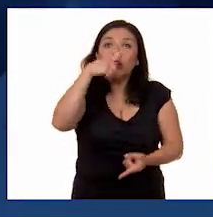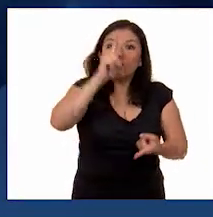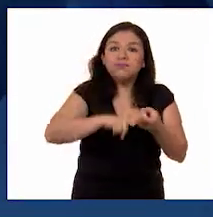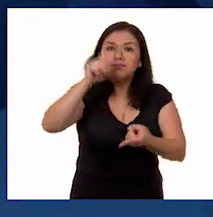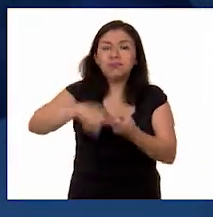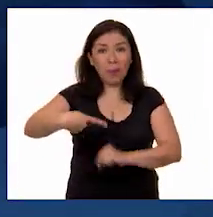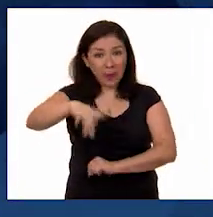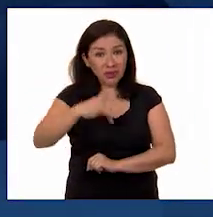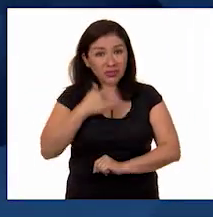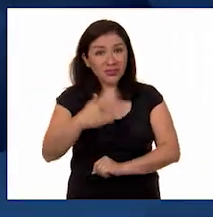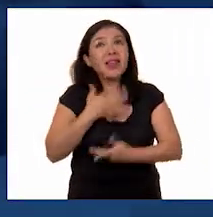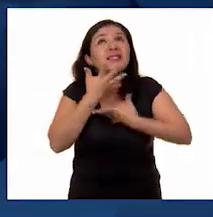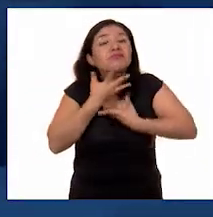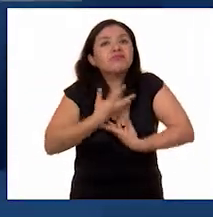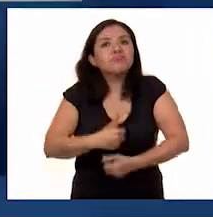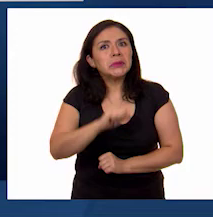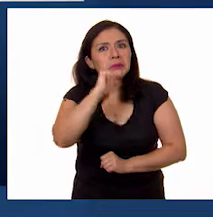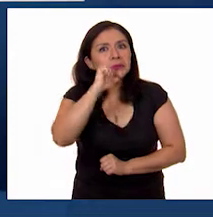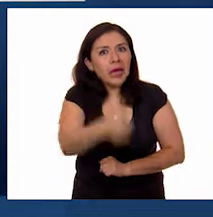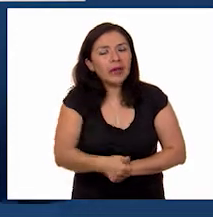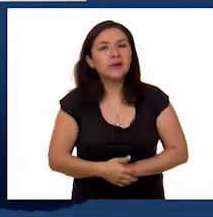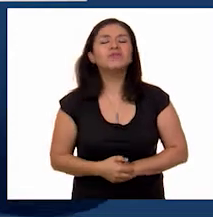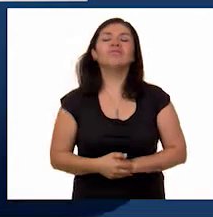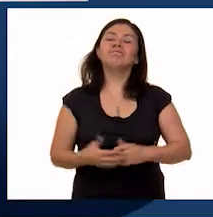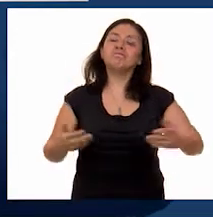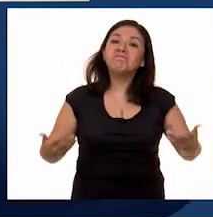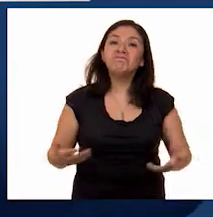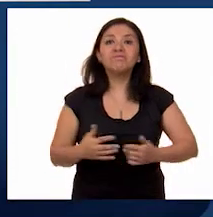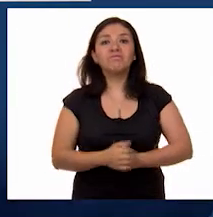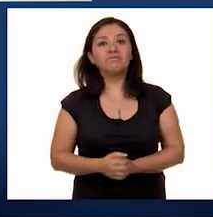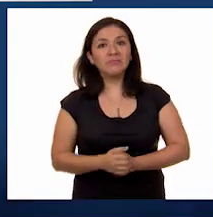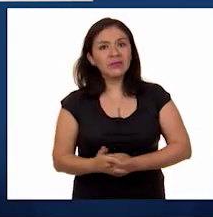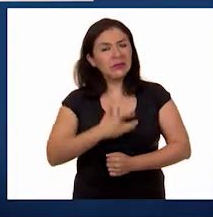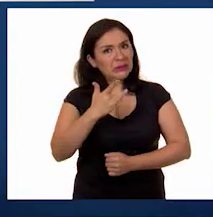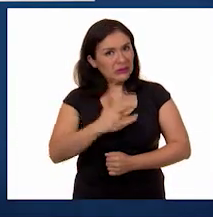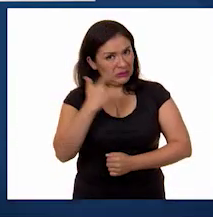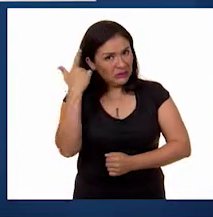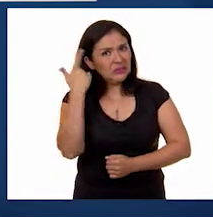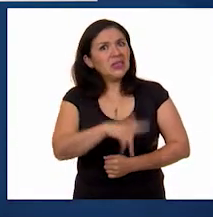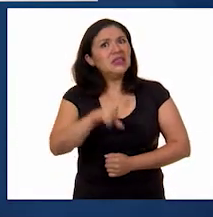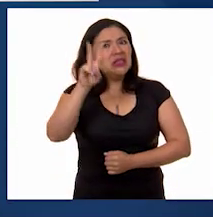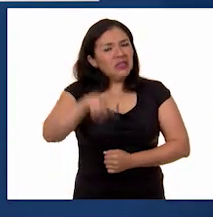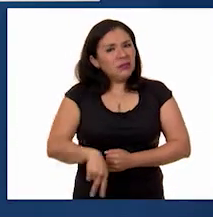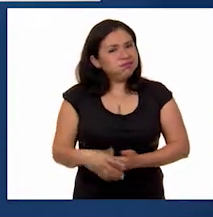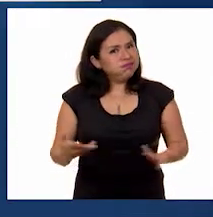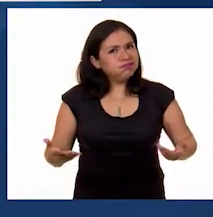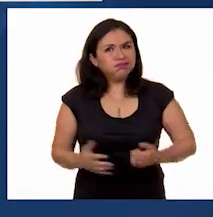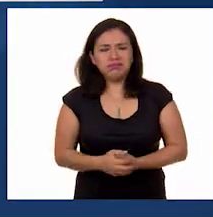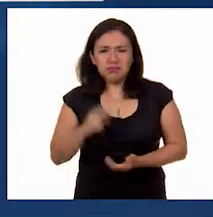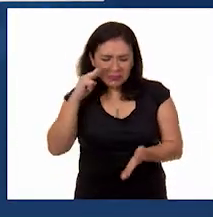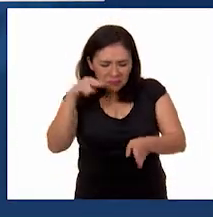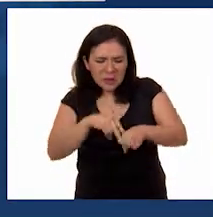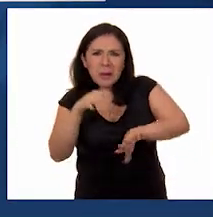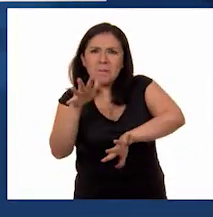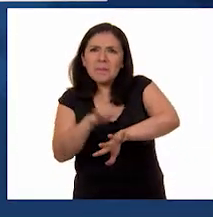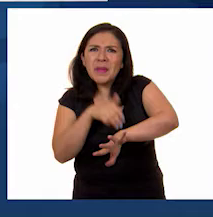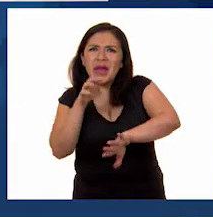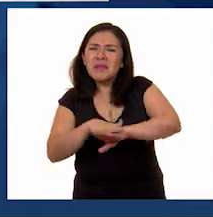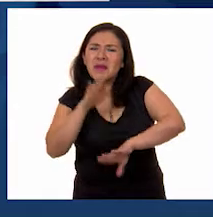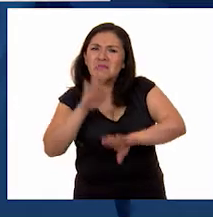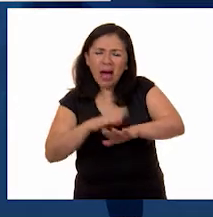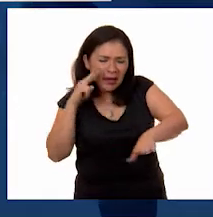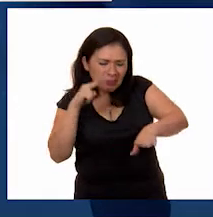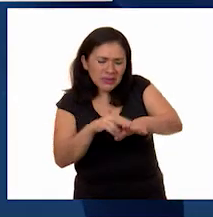pero no sintió nada en la garganta. «Bueno, esto se pone feo», murmuró entonces, mirando su pie lívido y ya con